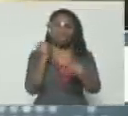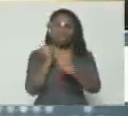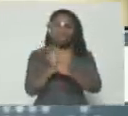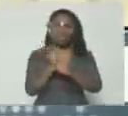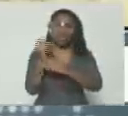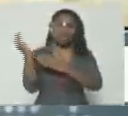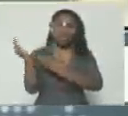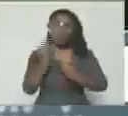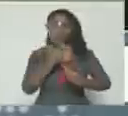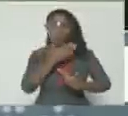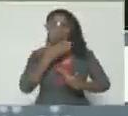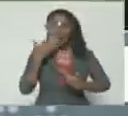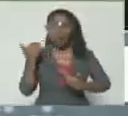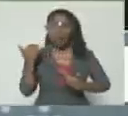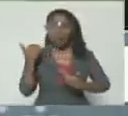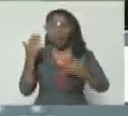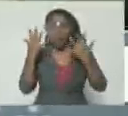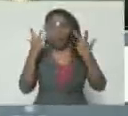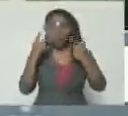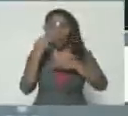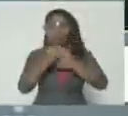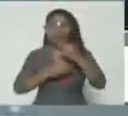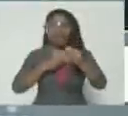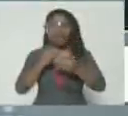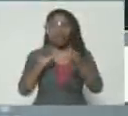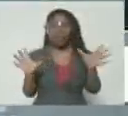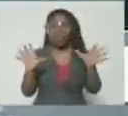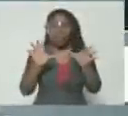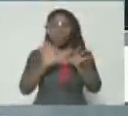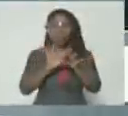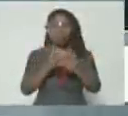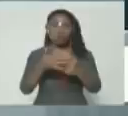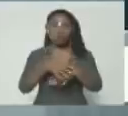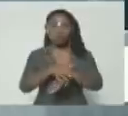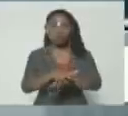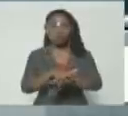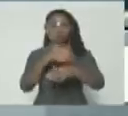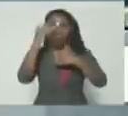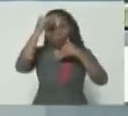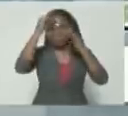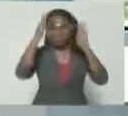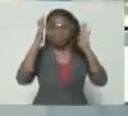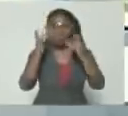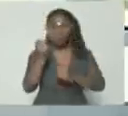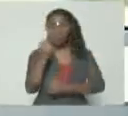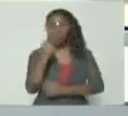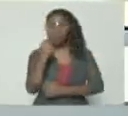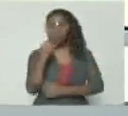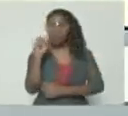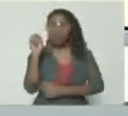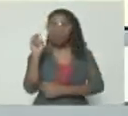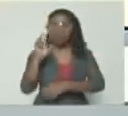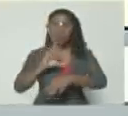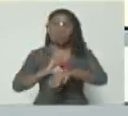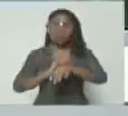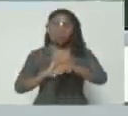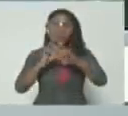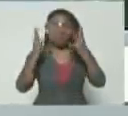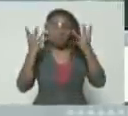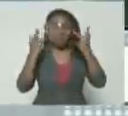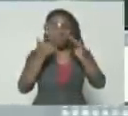trayendo las mejores razas, haciendo las mejores combinaciones, atendiendo la medicina veterinaria,